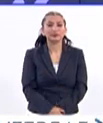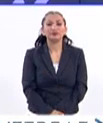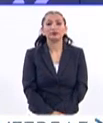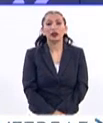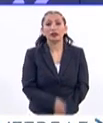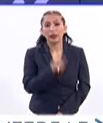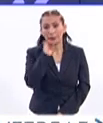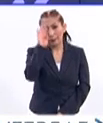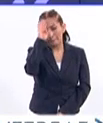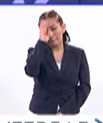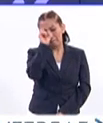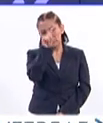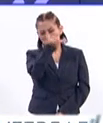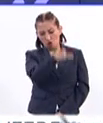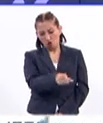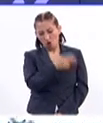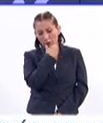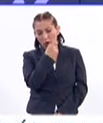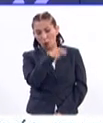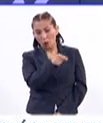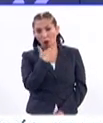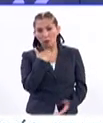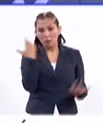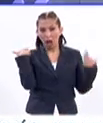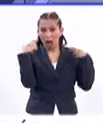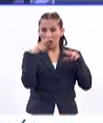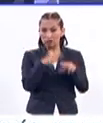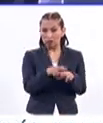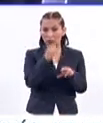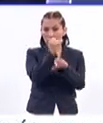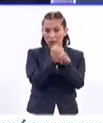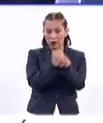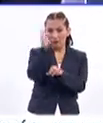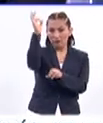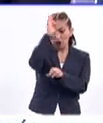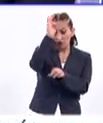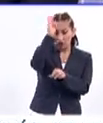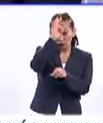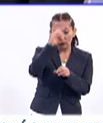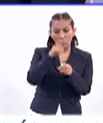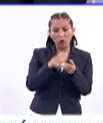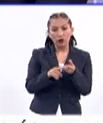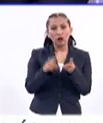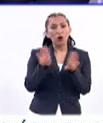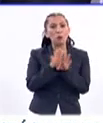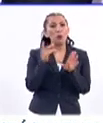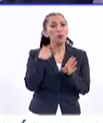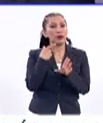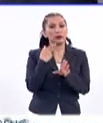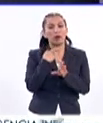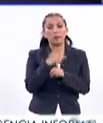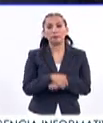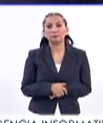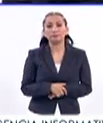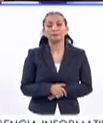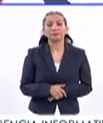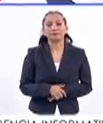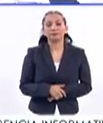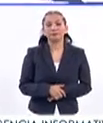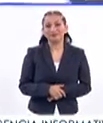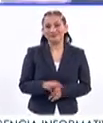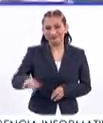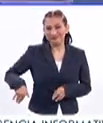hay que pensar en José Vasconcelos como un académico, como un filósofo y como un político.